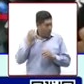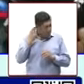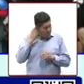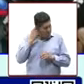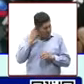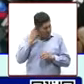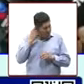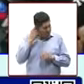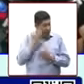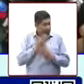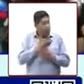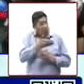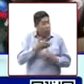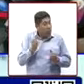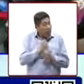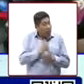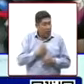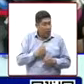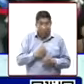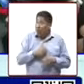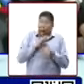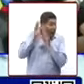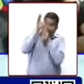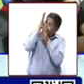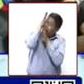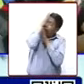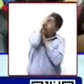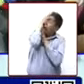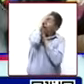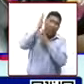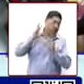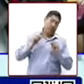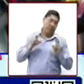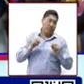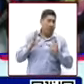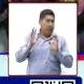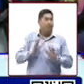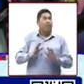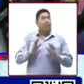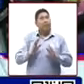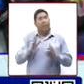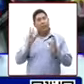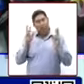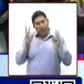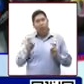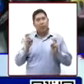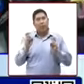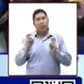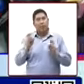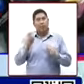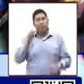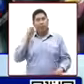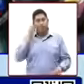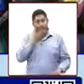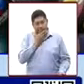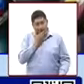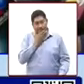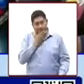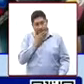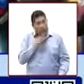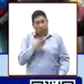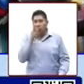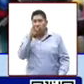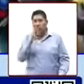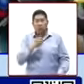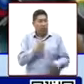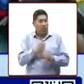es cuando te dicen, oye compañero, trabaje o aporte un poco más días extras, ¿no? Entonces, esos temas hay que saber compensar. Si usted ha trabajado un